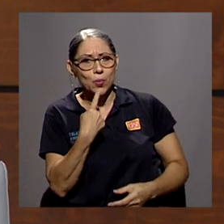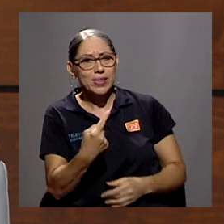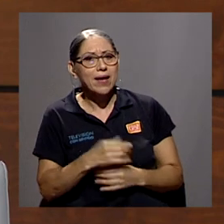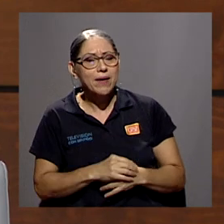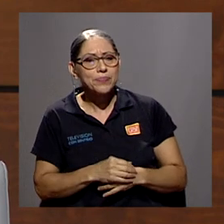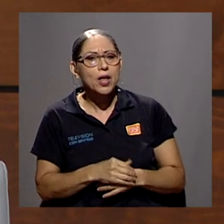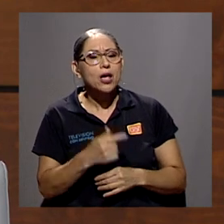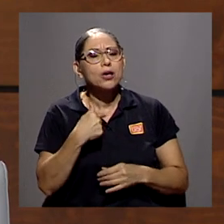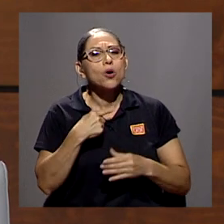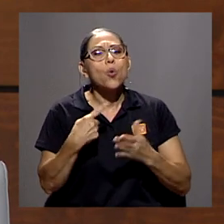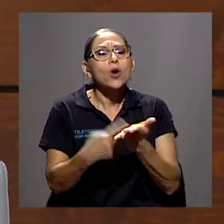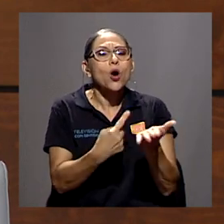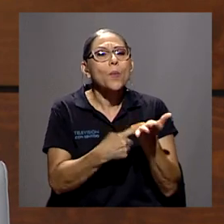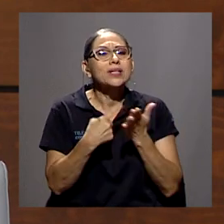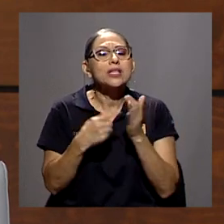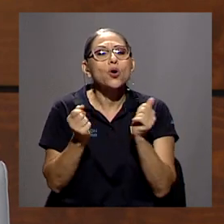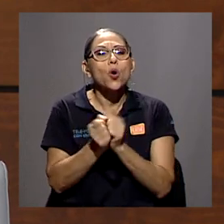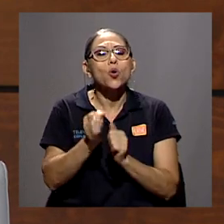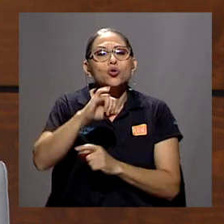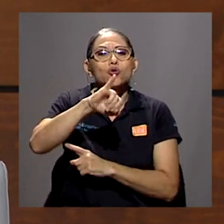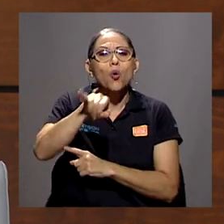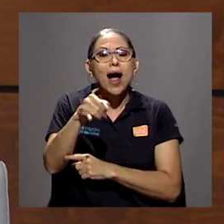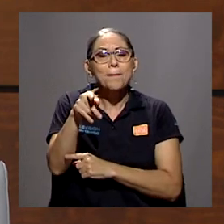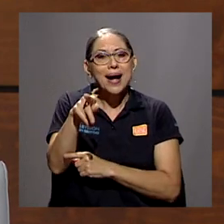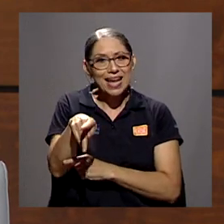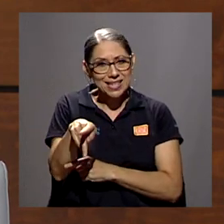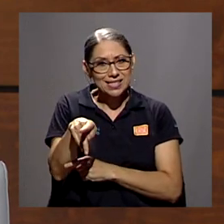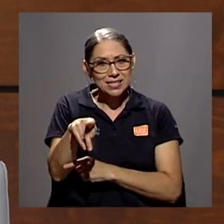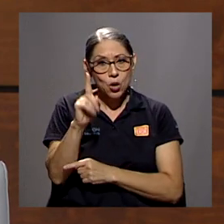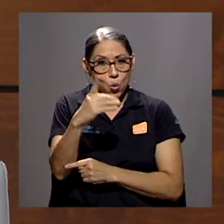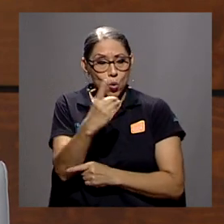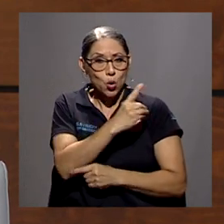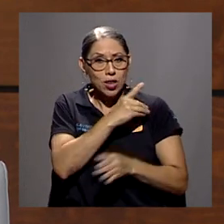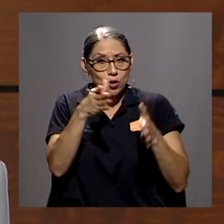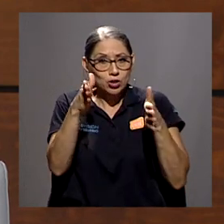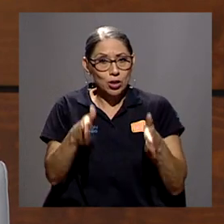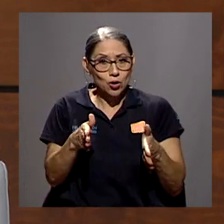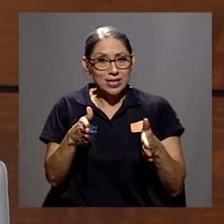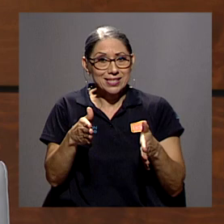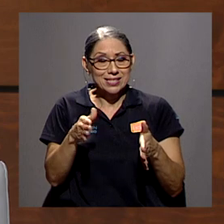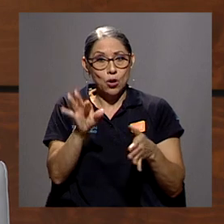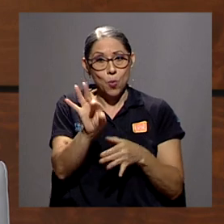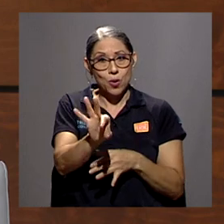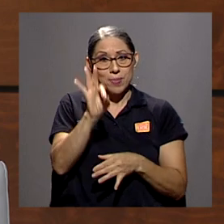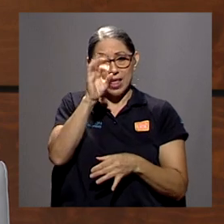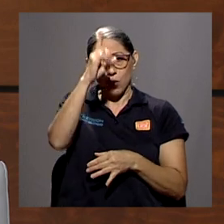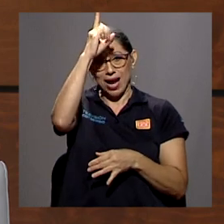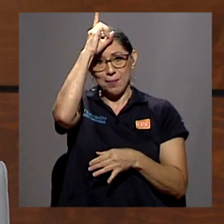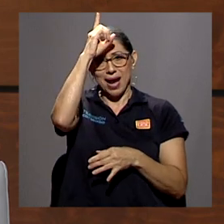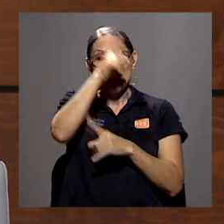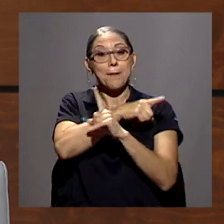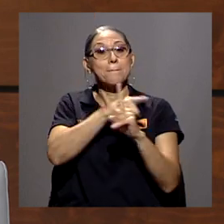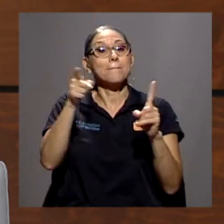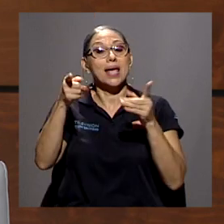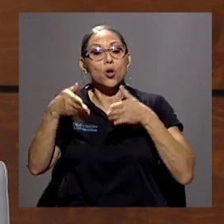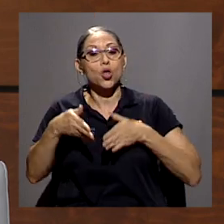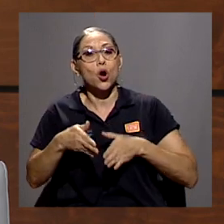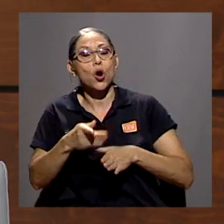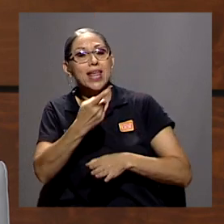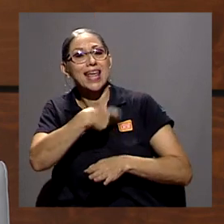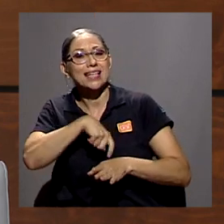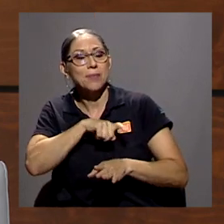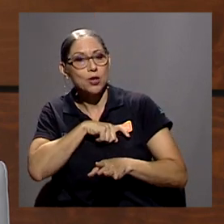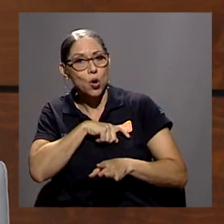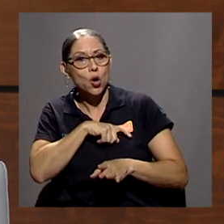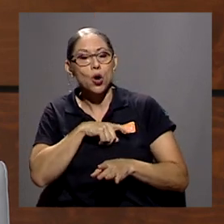conversación cuando joan es que fue uno de los directores que trabajó como invitado de alemania pero de origen español donde demora el